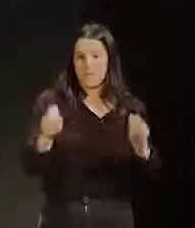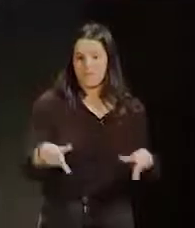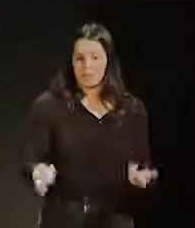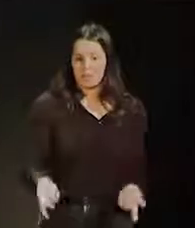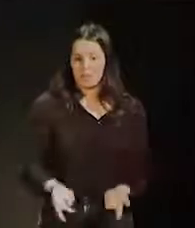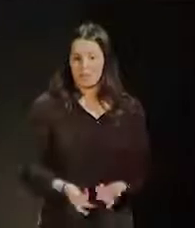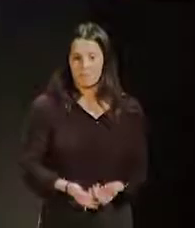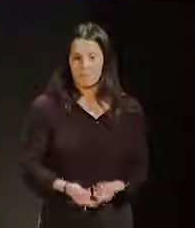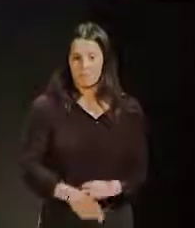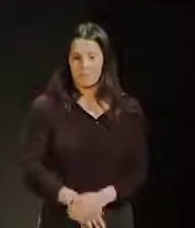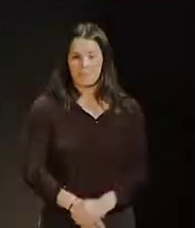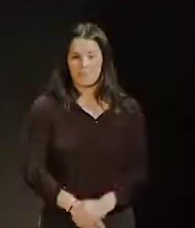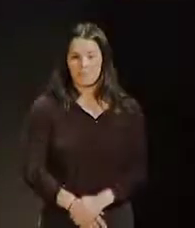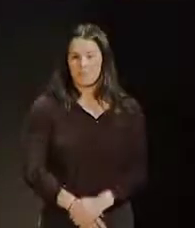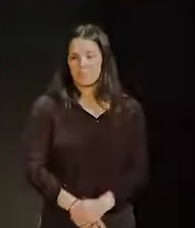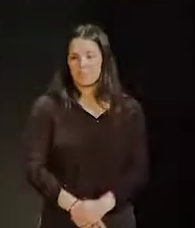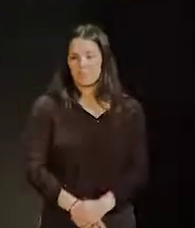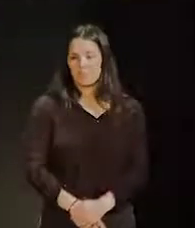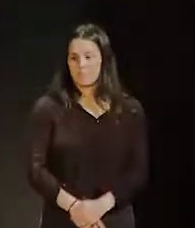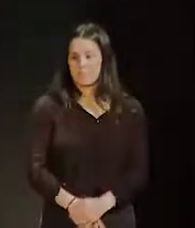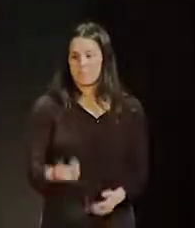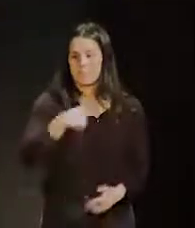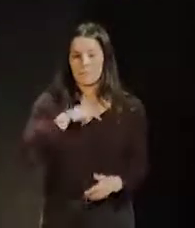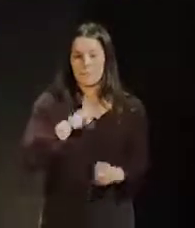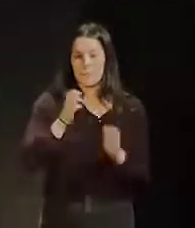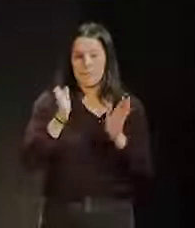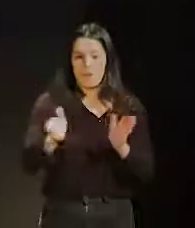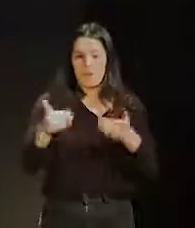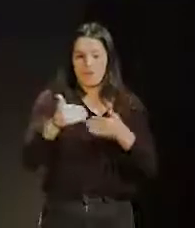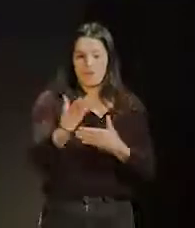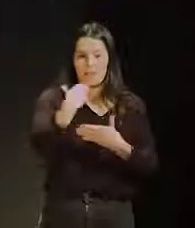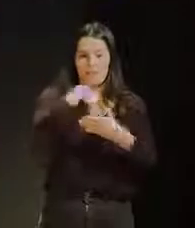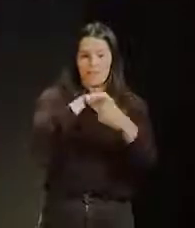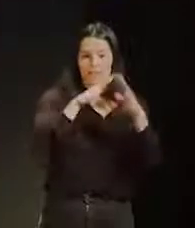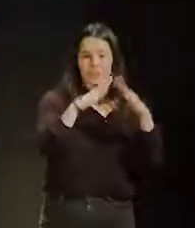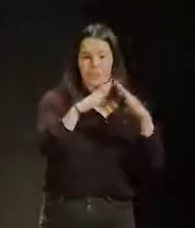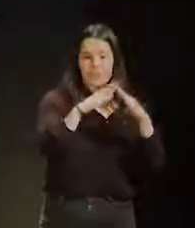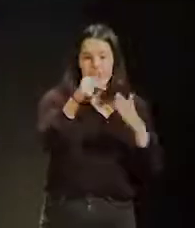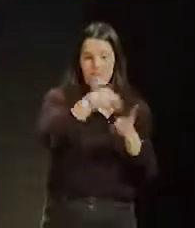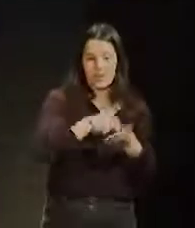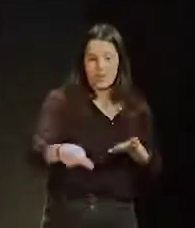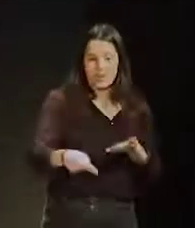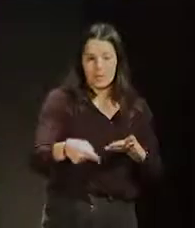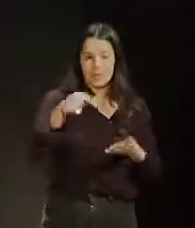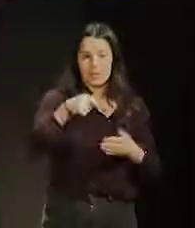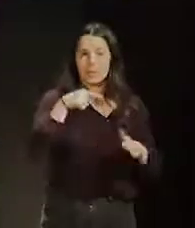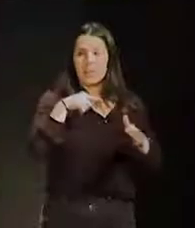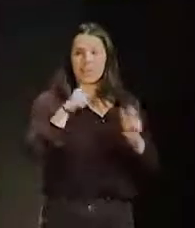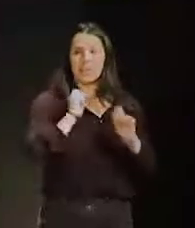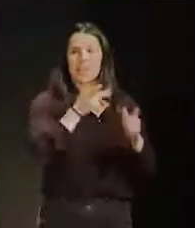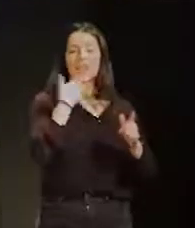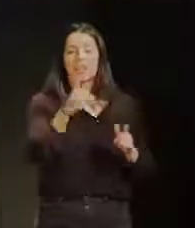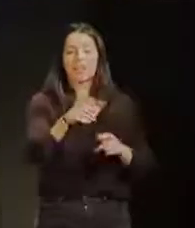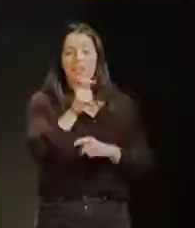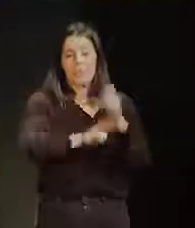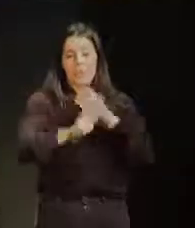que no es de nosotros. Tienen una habitación en una casa en La Coruña, gestionada o cedida por una